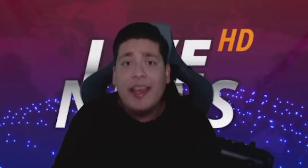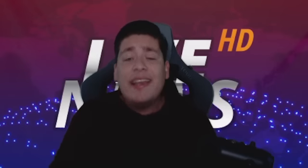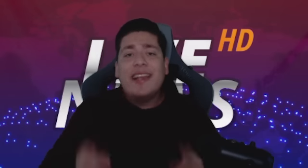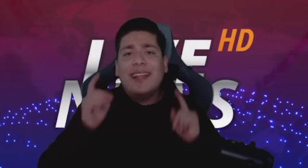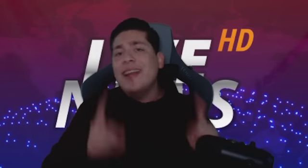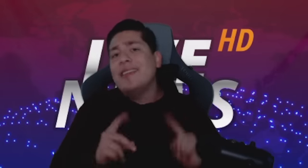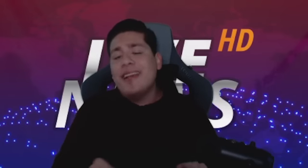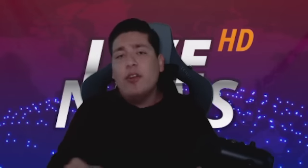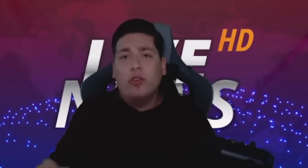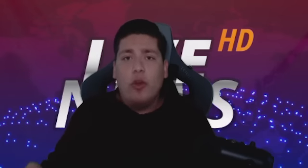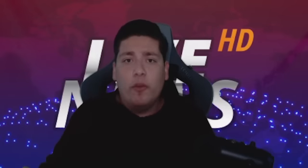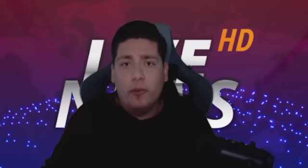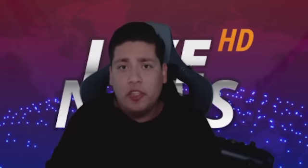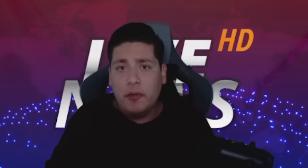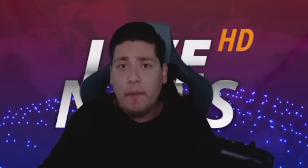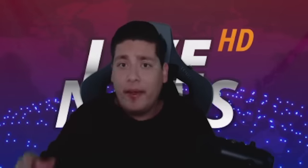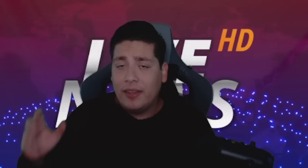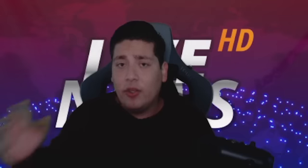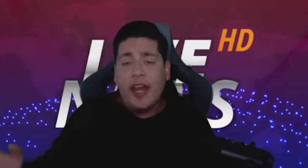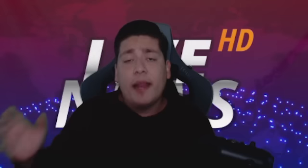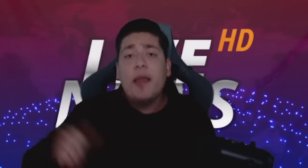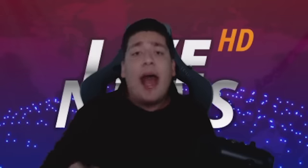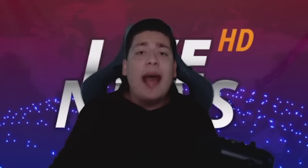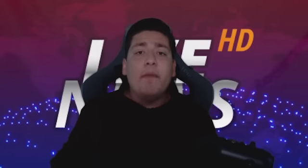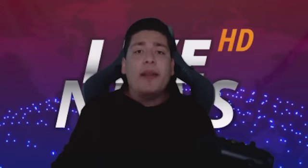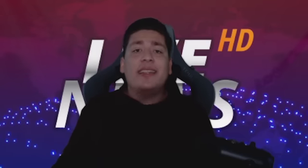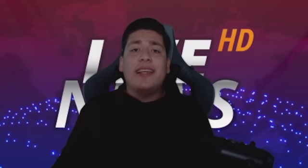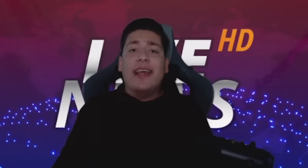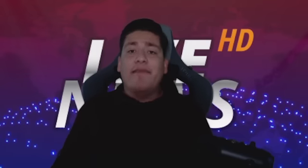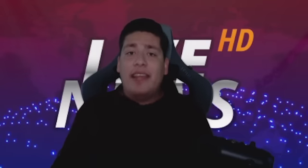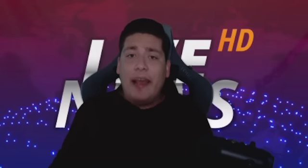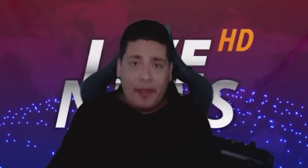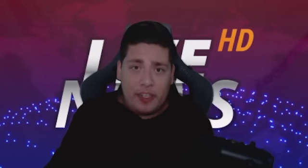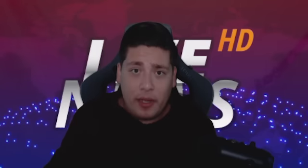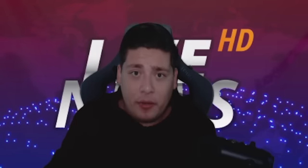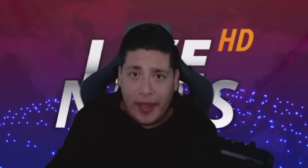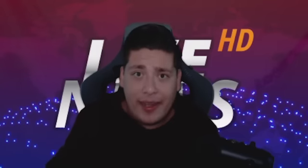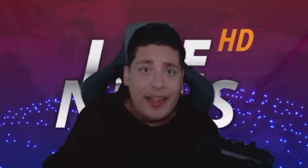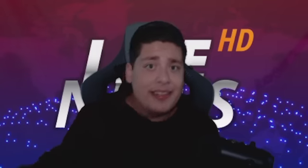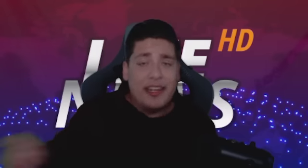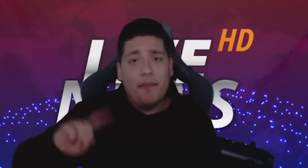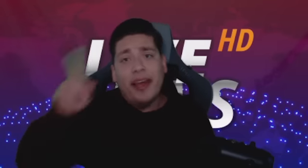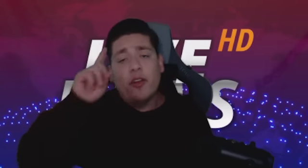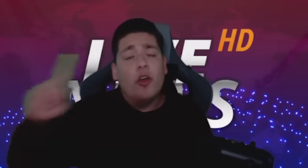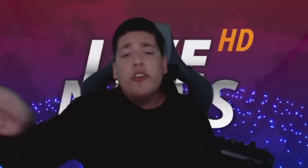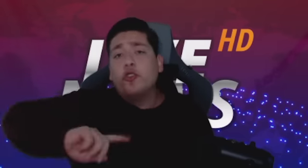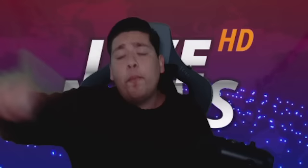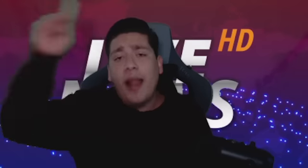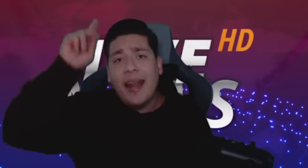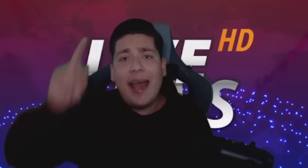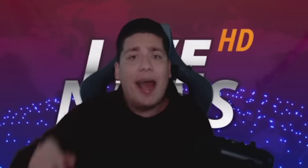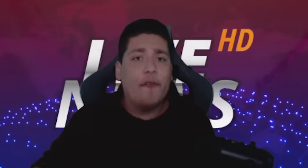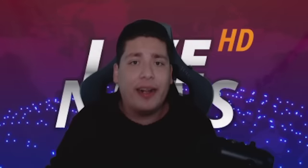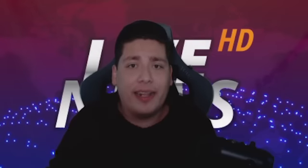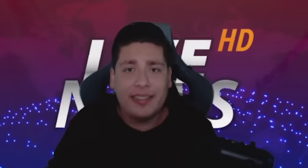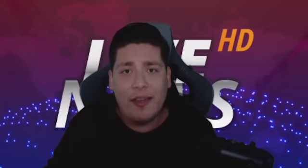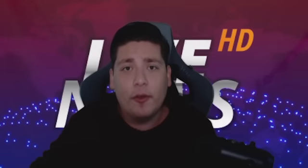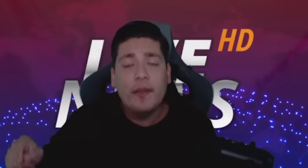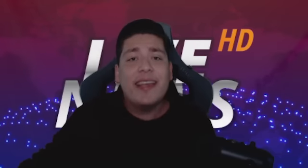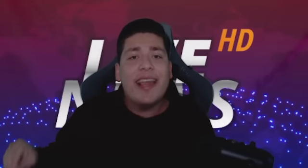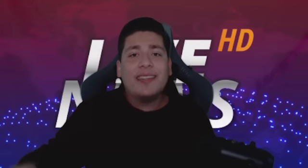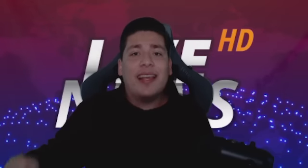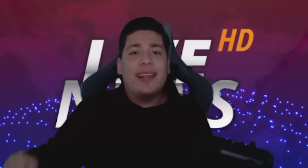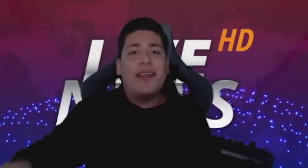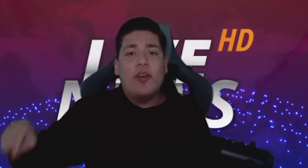su chayote y están haciendo todo lo posible para tronar al presidente Andrés Manuel sin embargo su plan ha